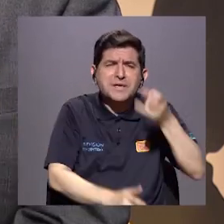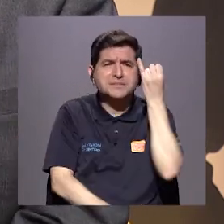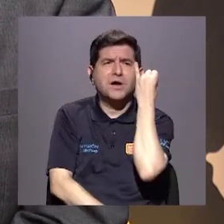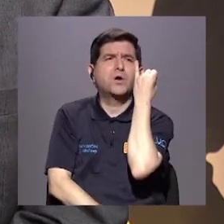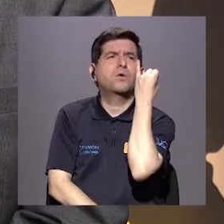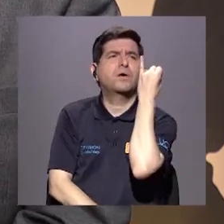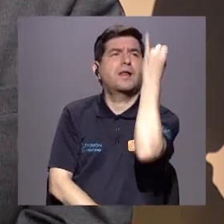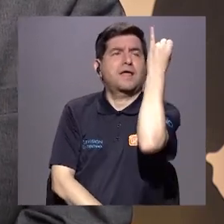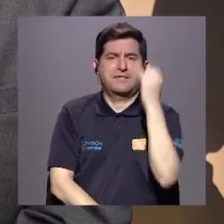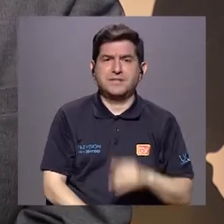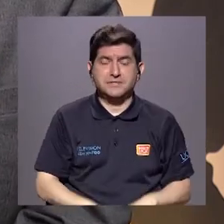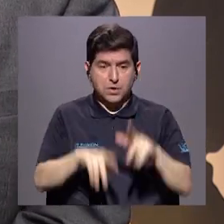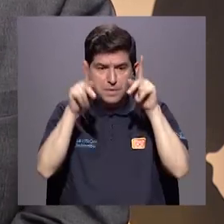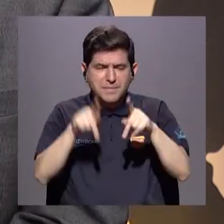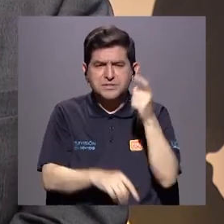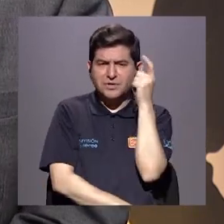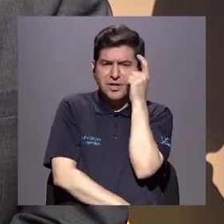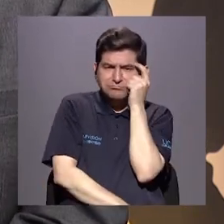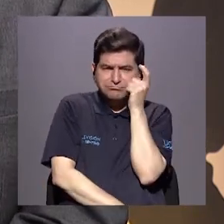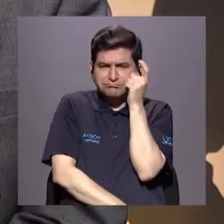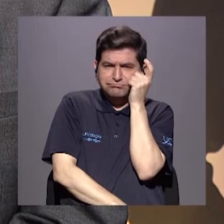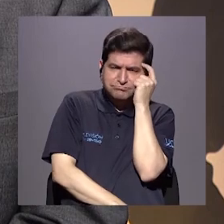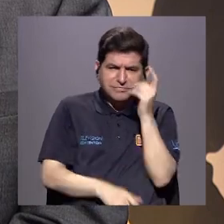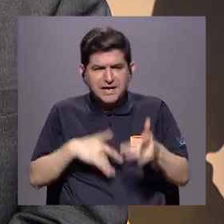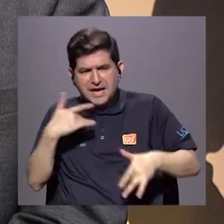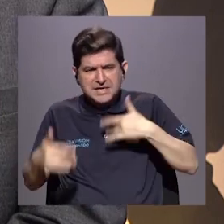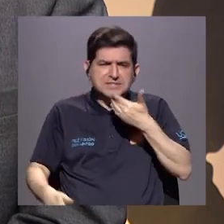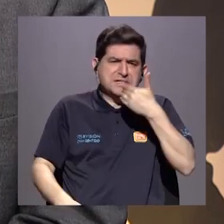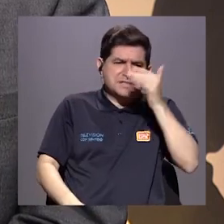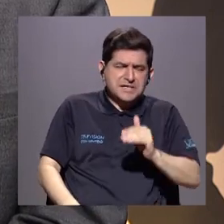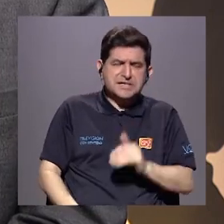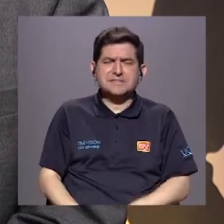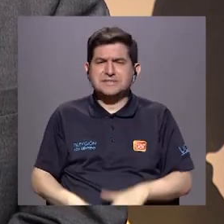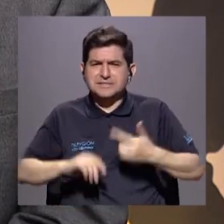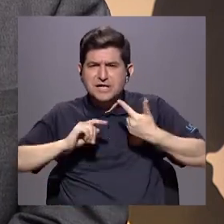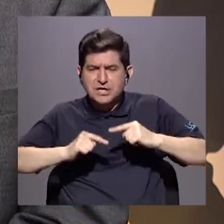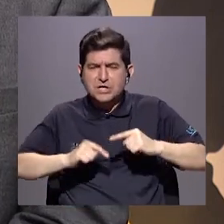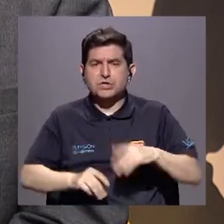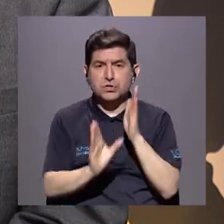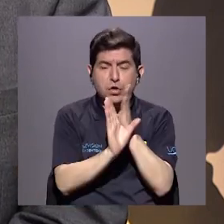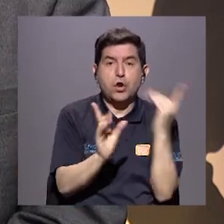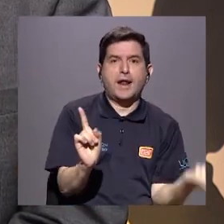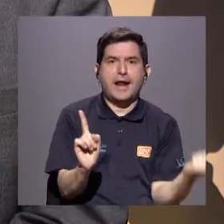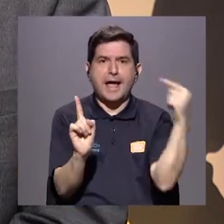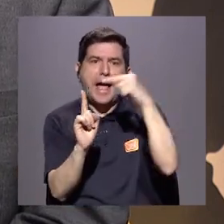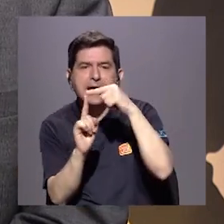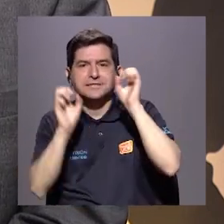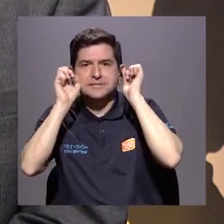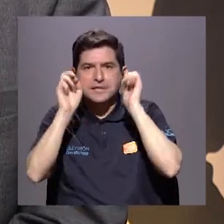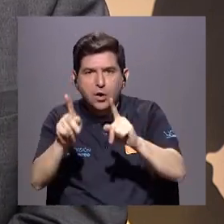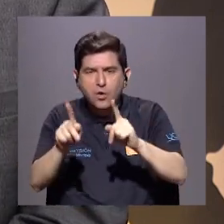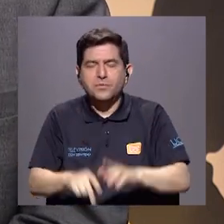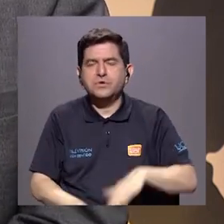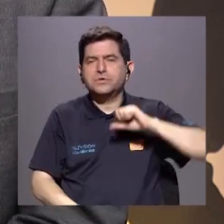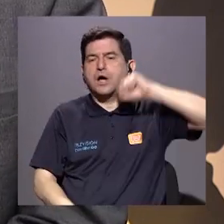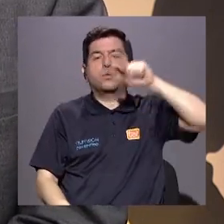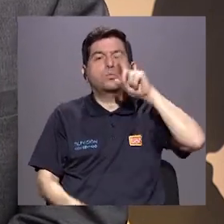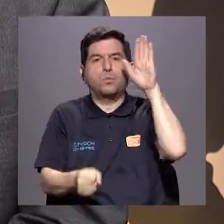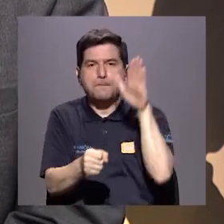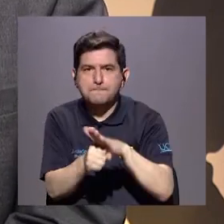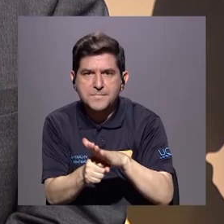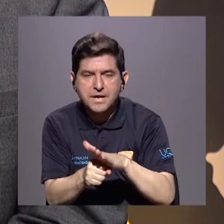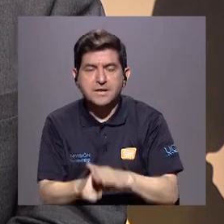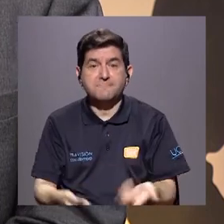ideación verdad es que la persona empieza a pensar a sentirse mal el dolor psicológico etcétera hasta la posibilidad de llegar al suicidio consumado